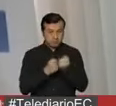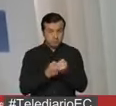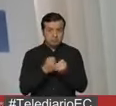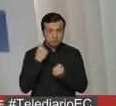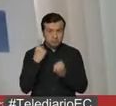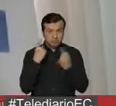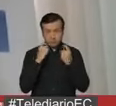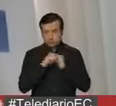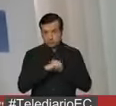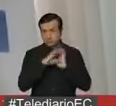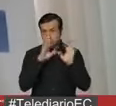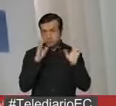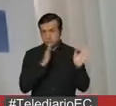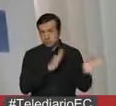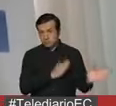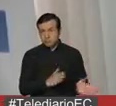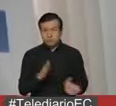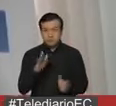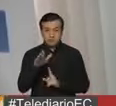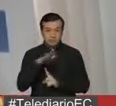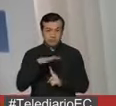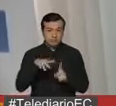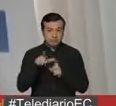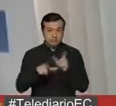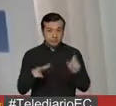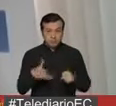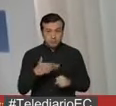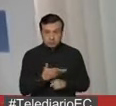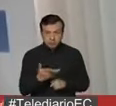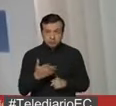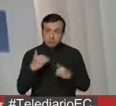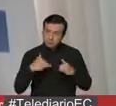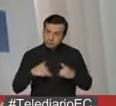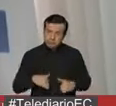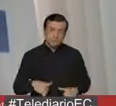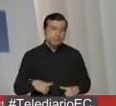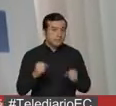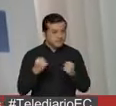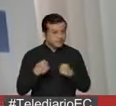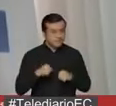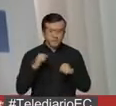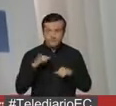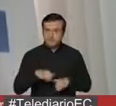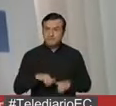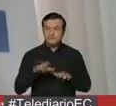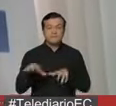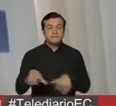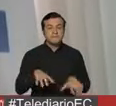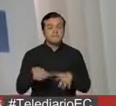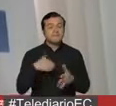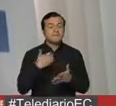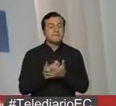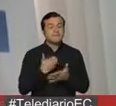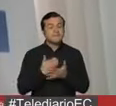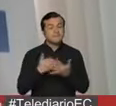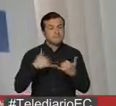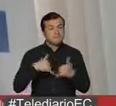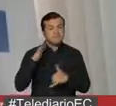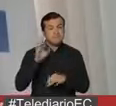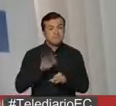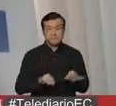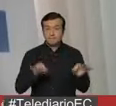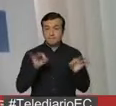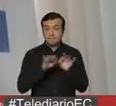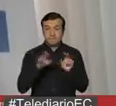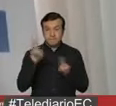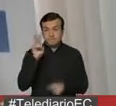Comprendemos perfectamente la necesidad de la población de salir y de desarrollar actividades económicas, pero en ese sentido